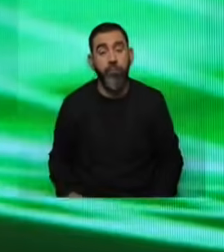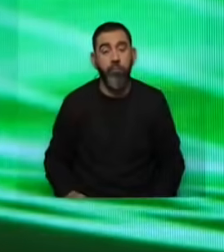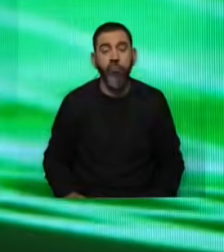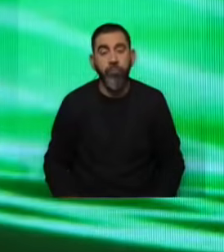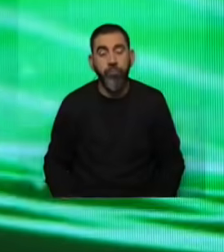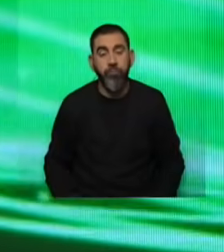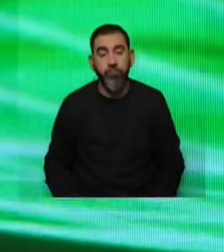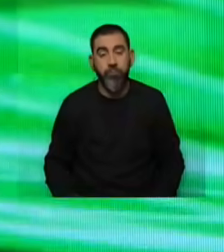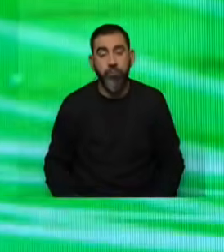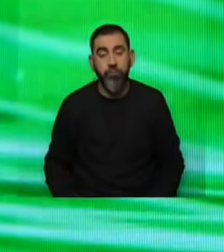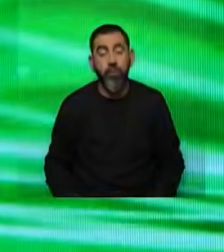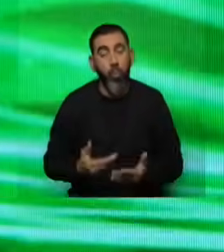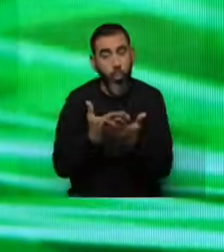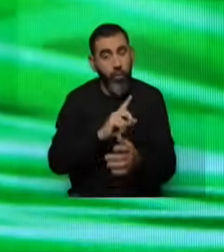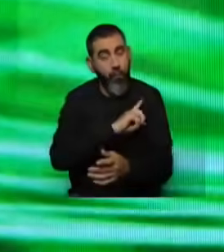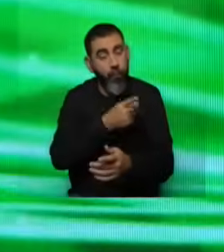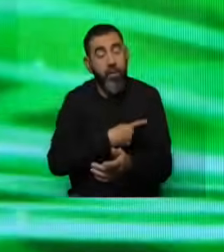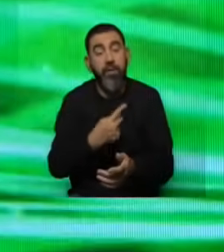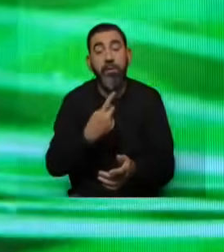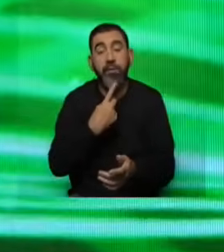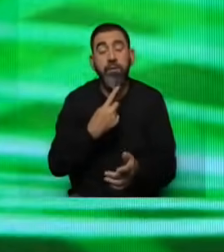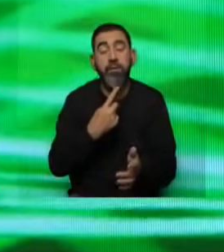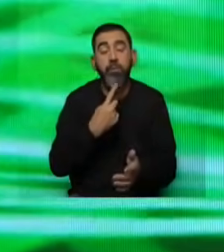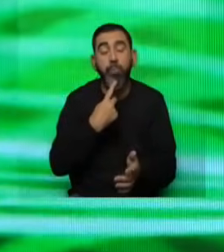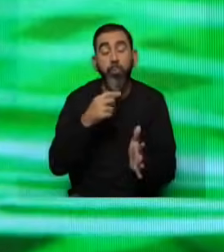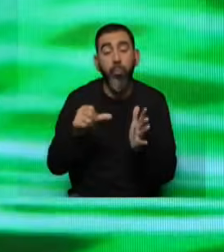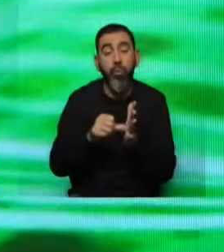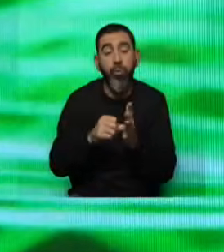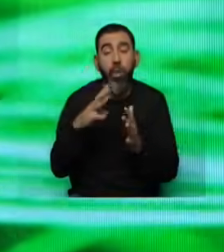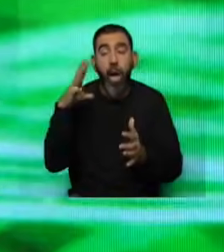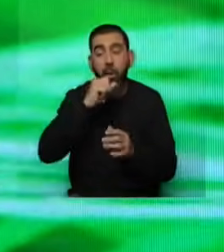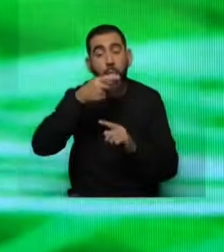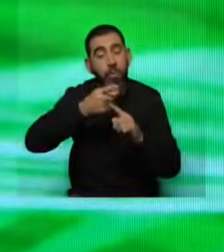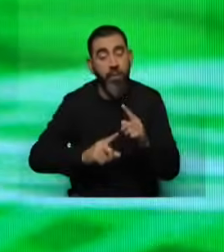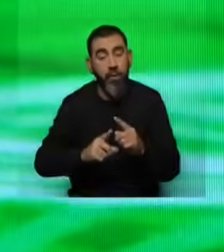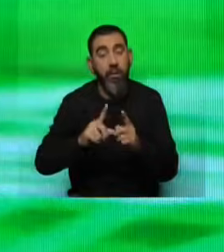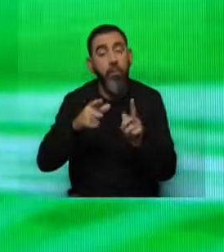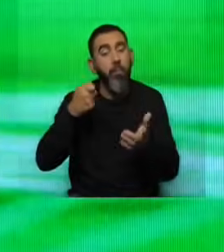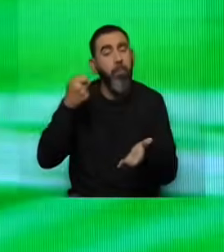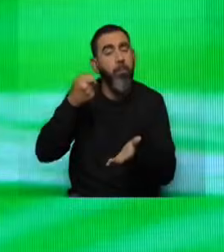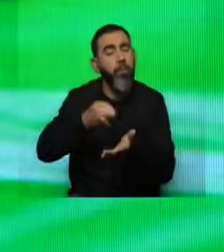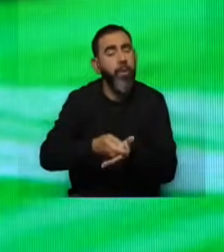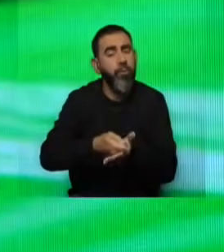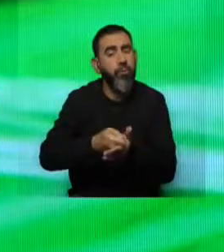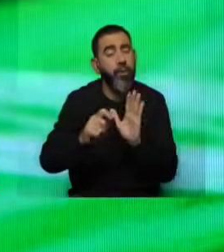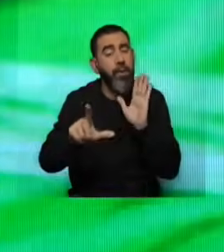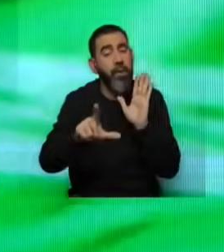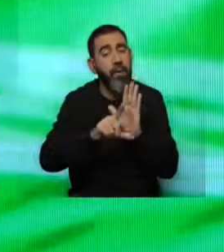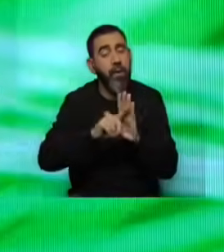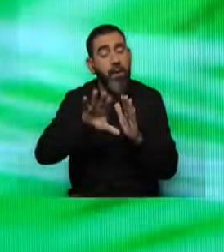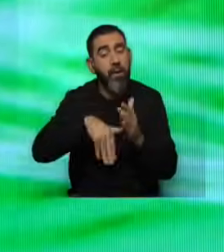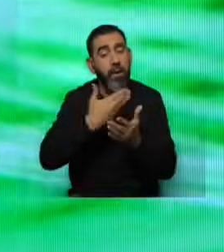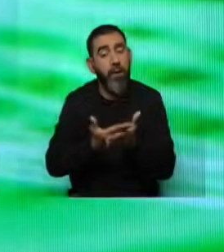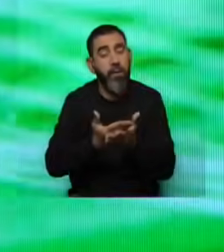una señal fuerte del sistema político de que lo que es anónimo tiene que reducirse después los aportes que se que esta ley propone